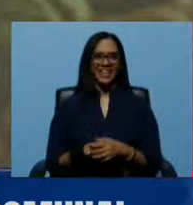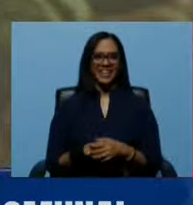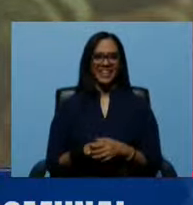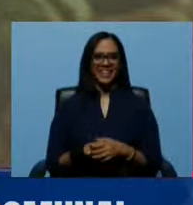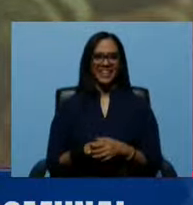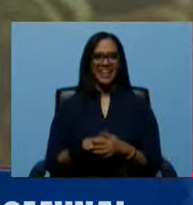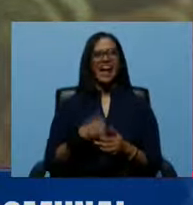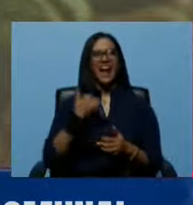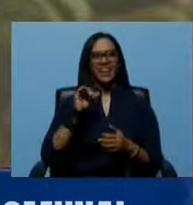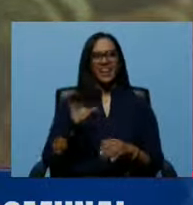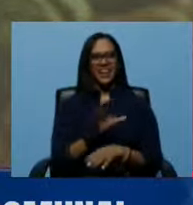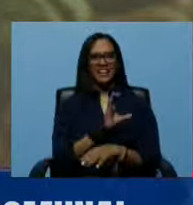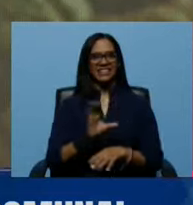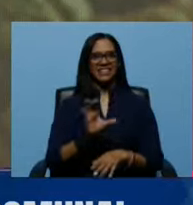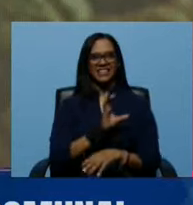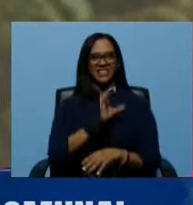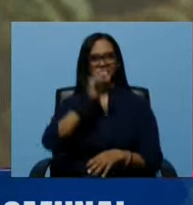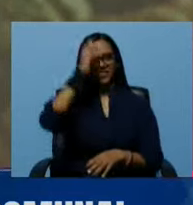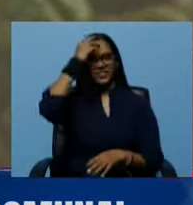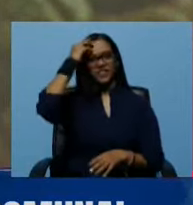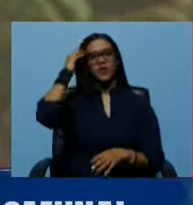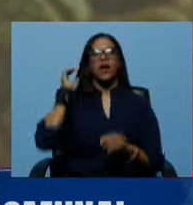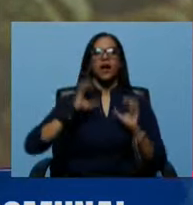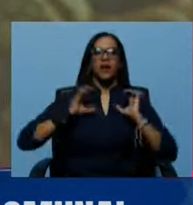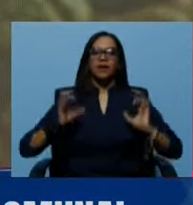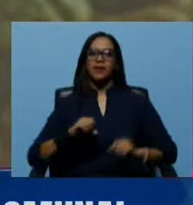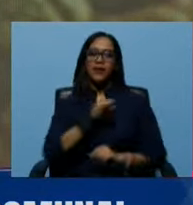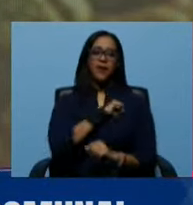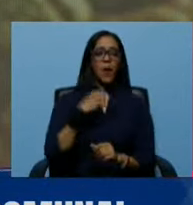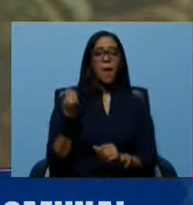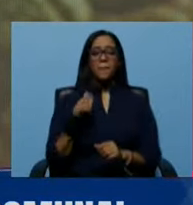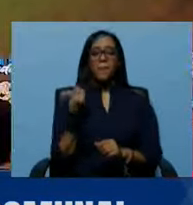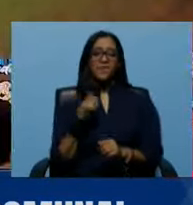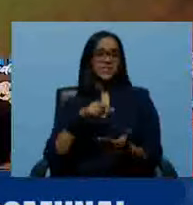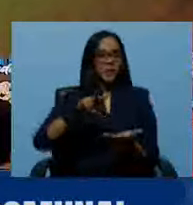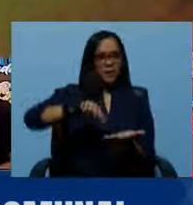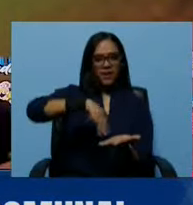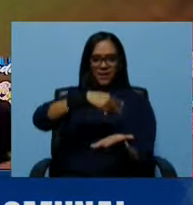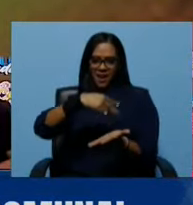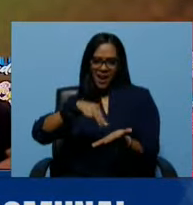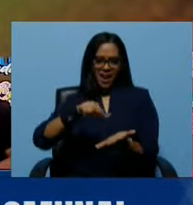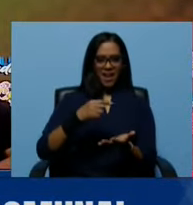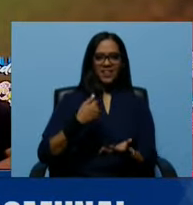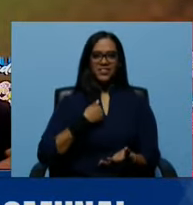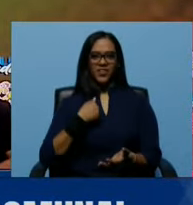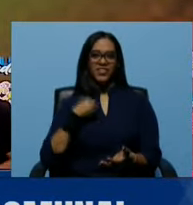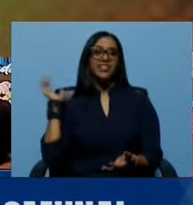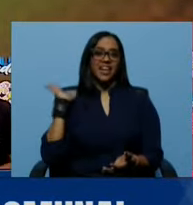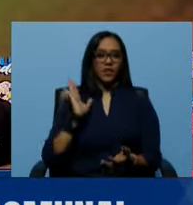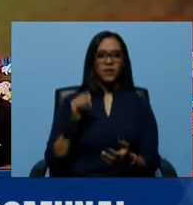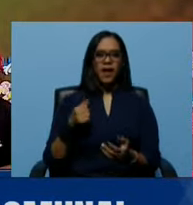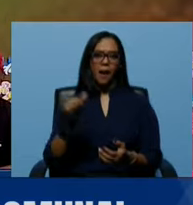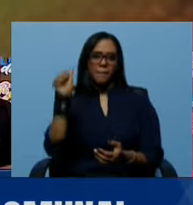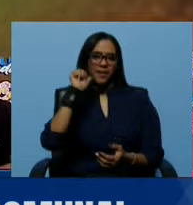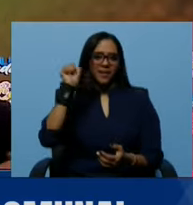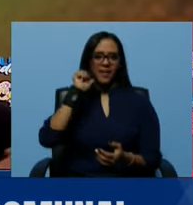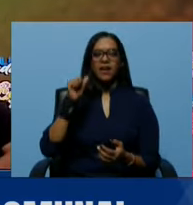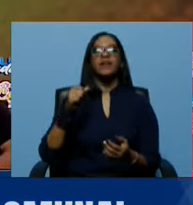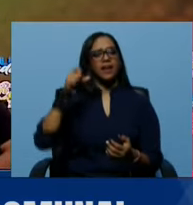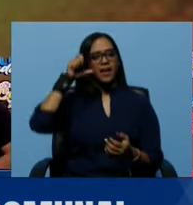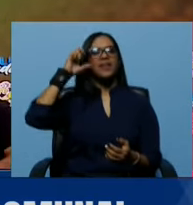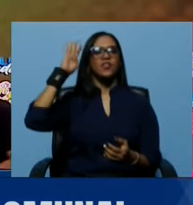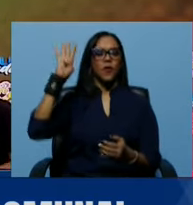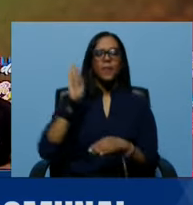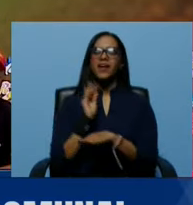Hay una canción así, a cuerpo cobarde cómo se menea, yo cargo una pea,